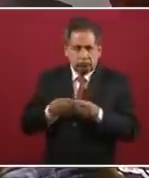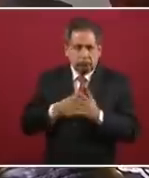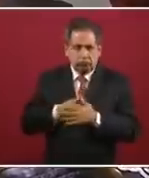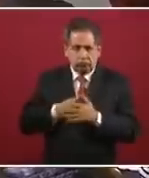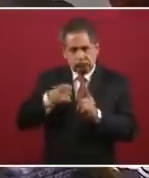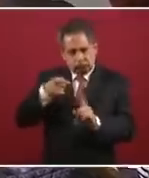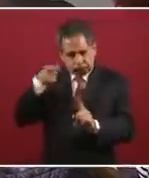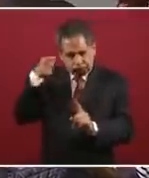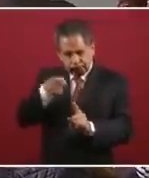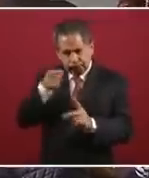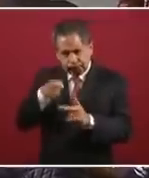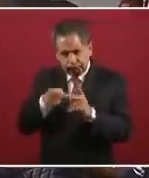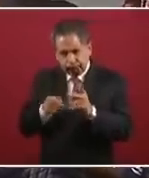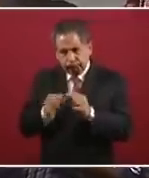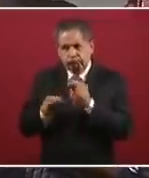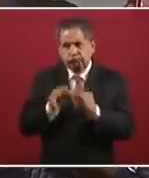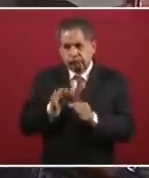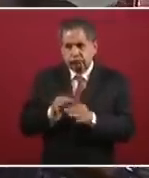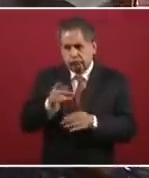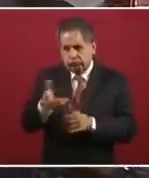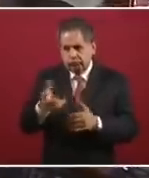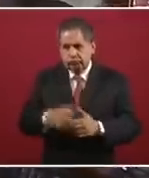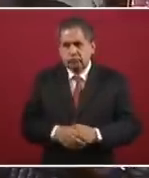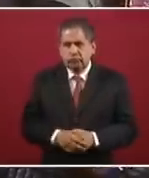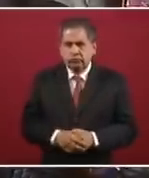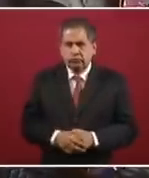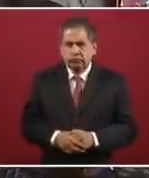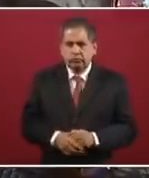ser exacto y específico en lo que usted está señalando.